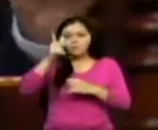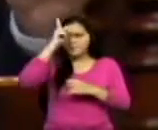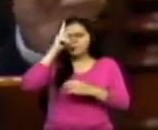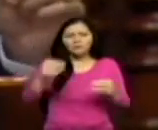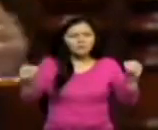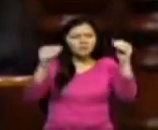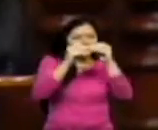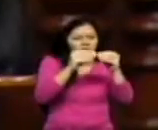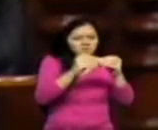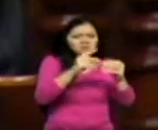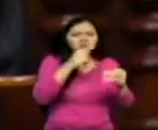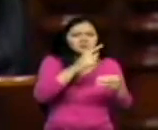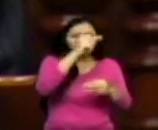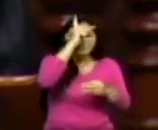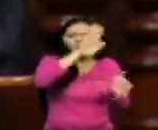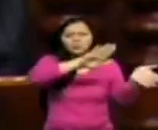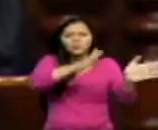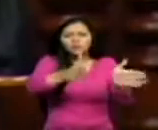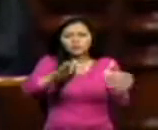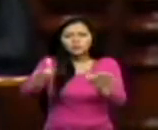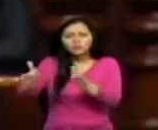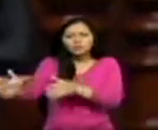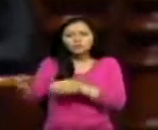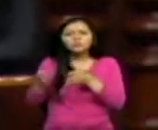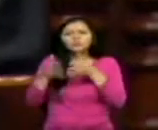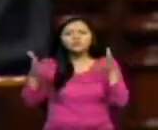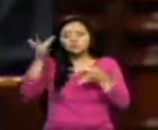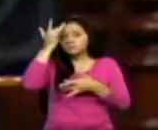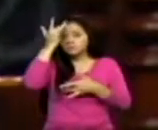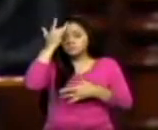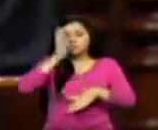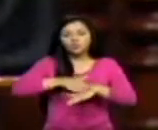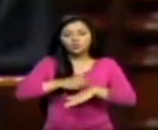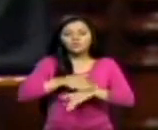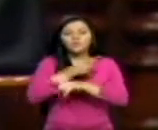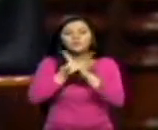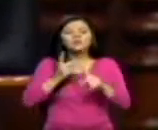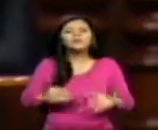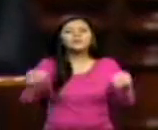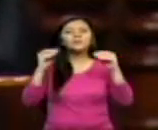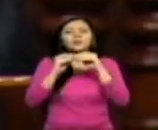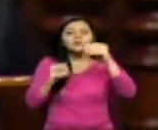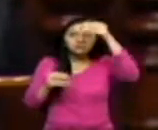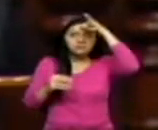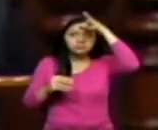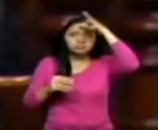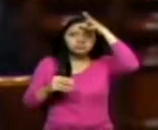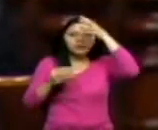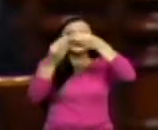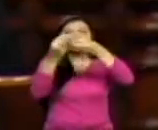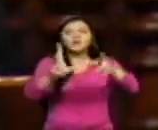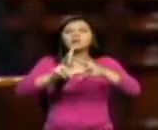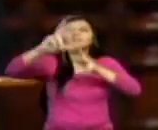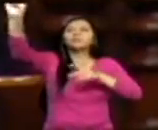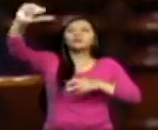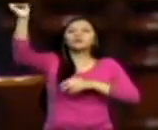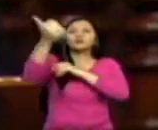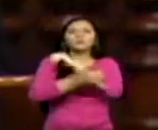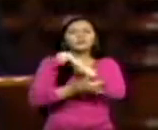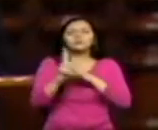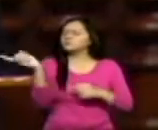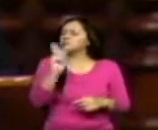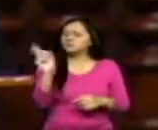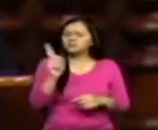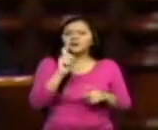ni un solo peruano o peruana, ni perder una sola mente brillante porque no